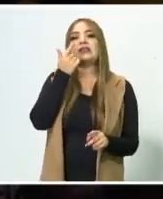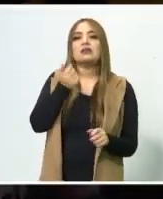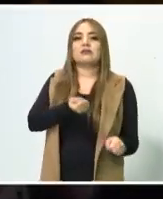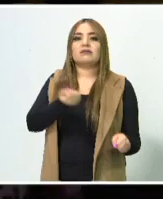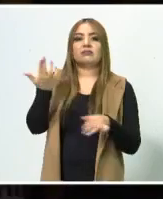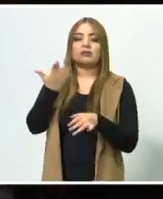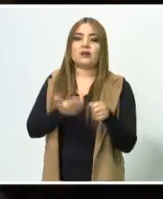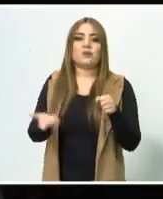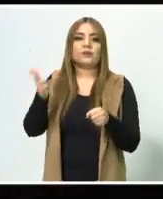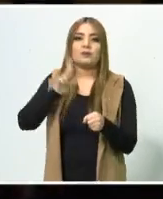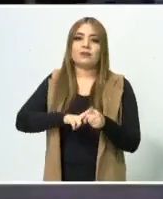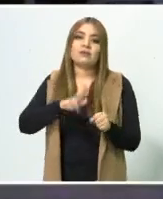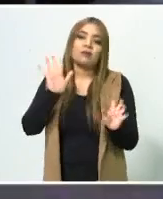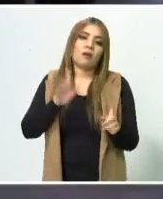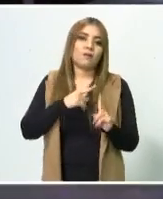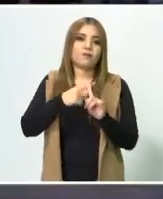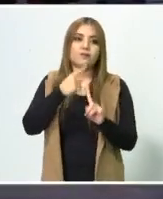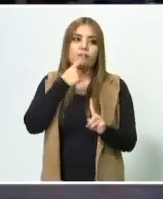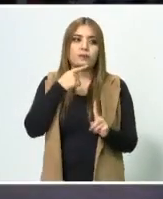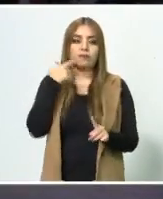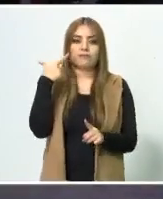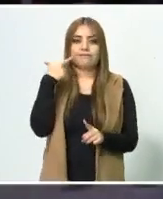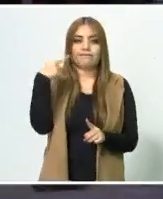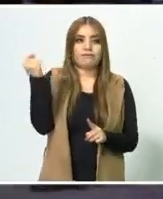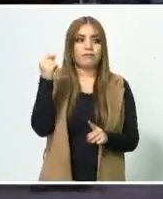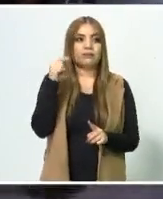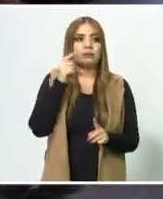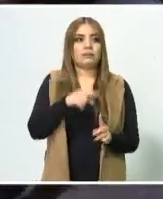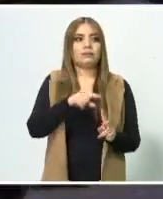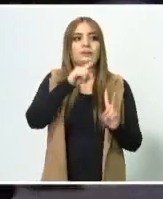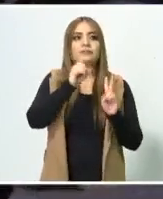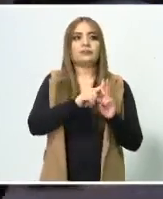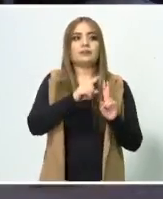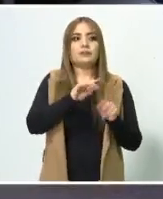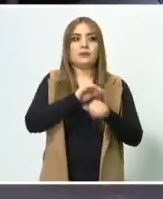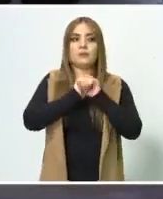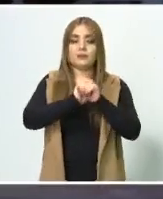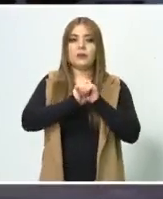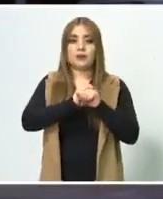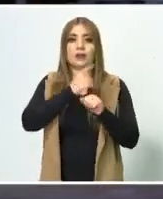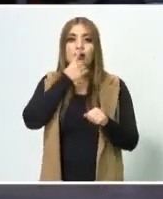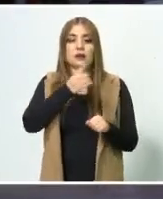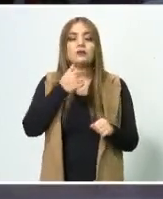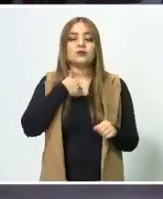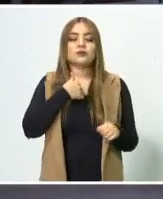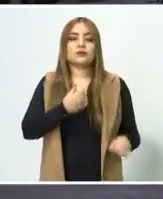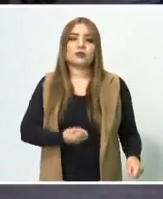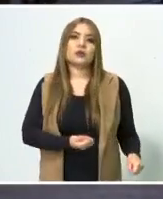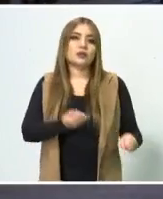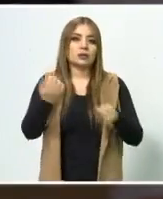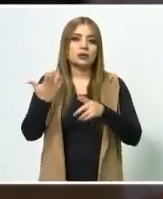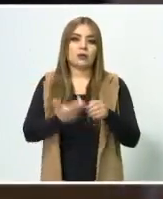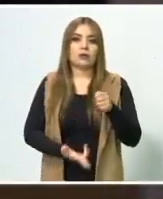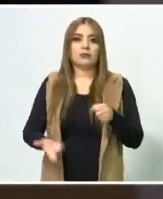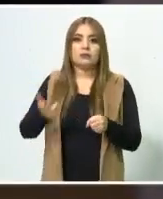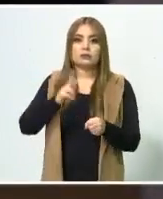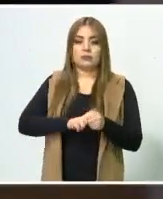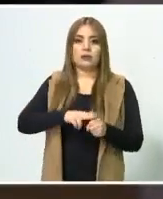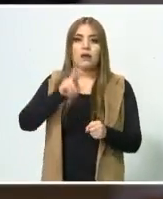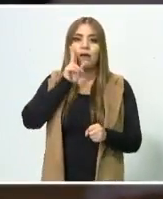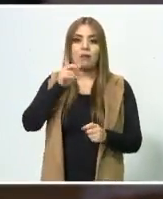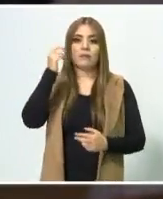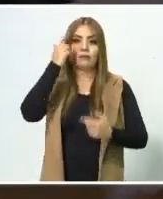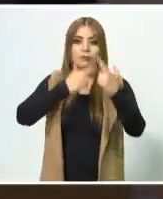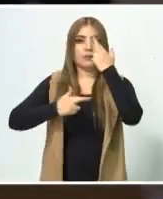técnicos en urgencias médicas se retiraron. Una persona que se identificó como su amigo dijo que él lo trasladaría por sus propios medios a recibir